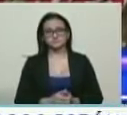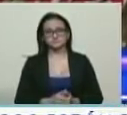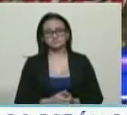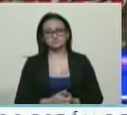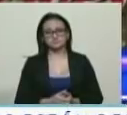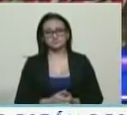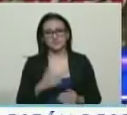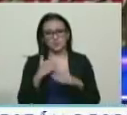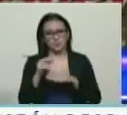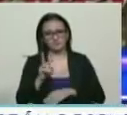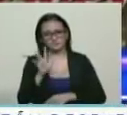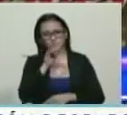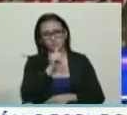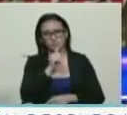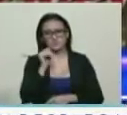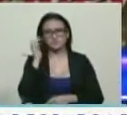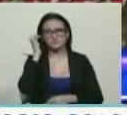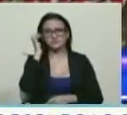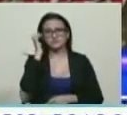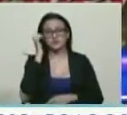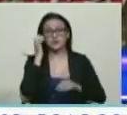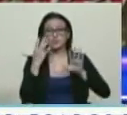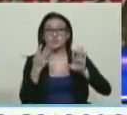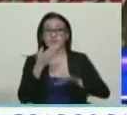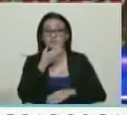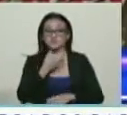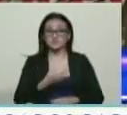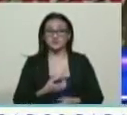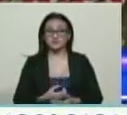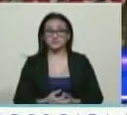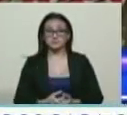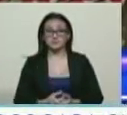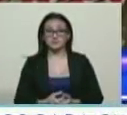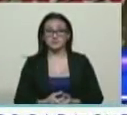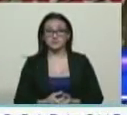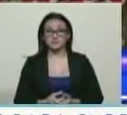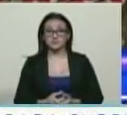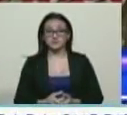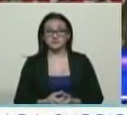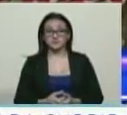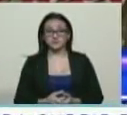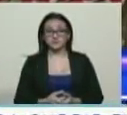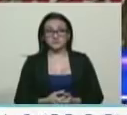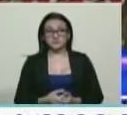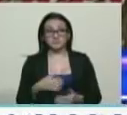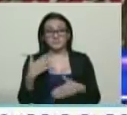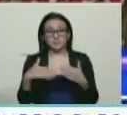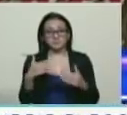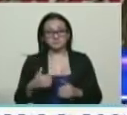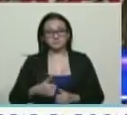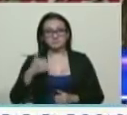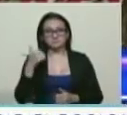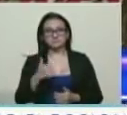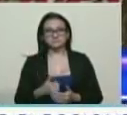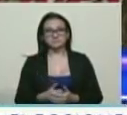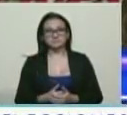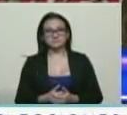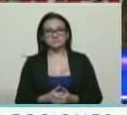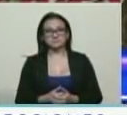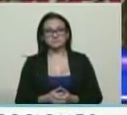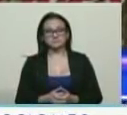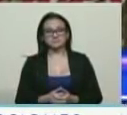Venezuela. 9 de diciembre, un día más, un proceso más de la